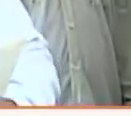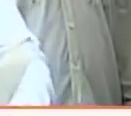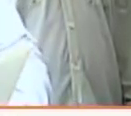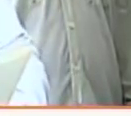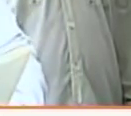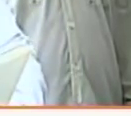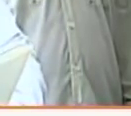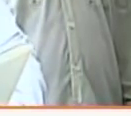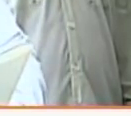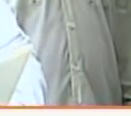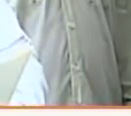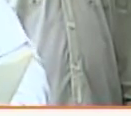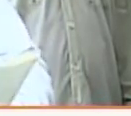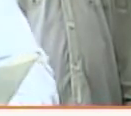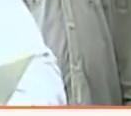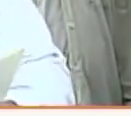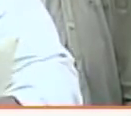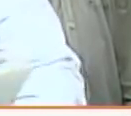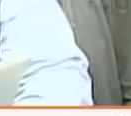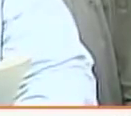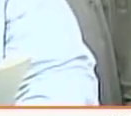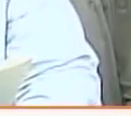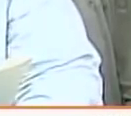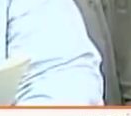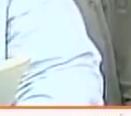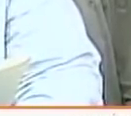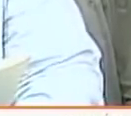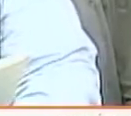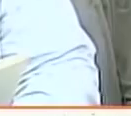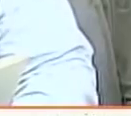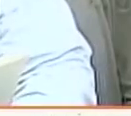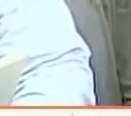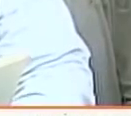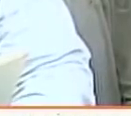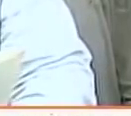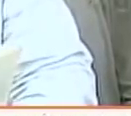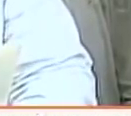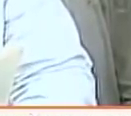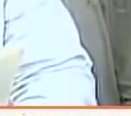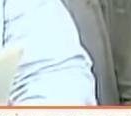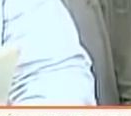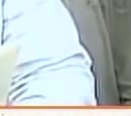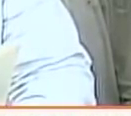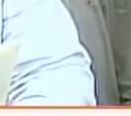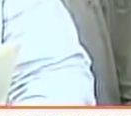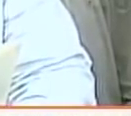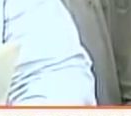se han acogido a dichos procesos. A los pocos días de Boyacá,